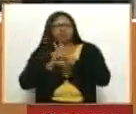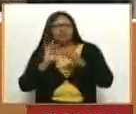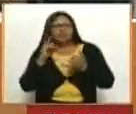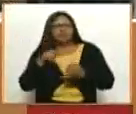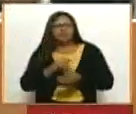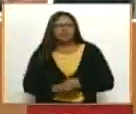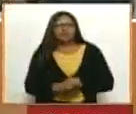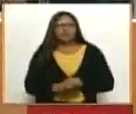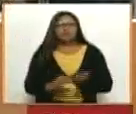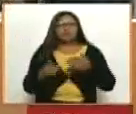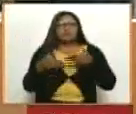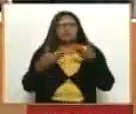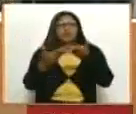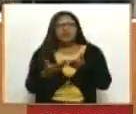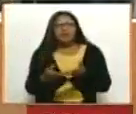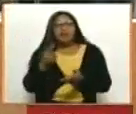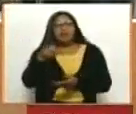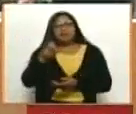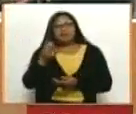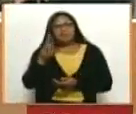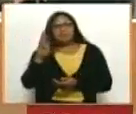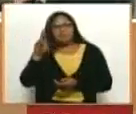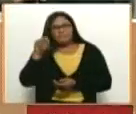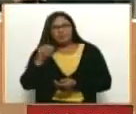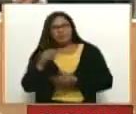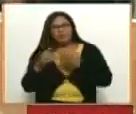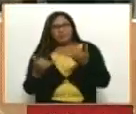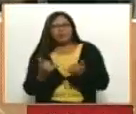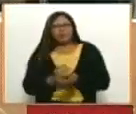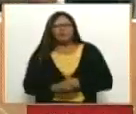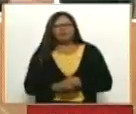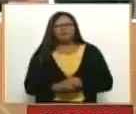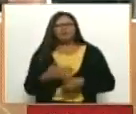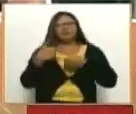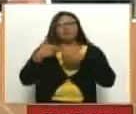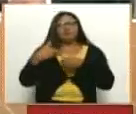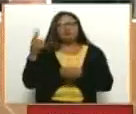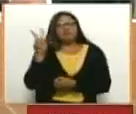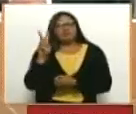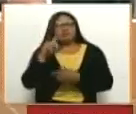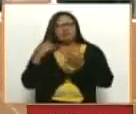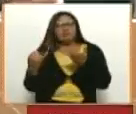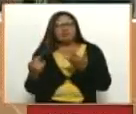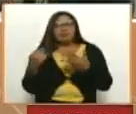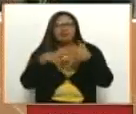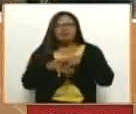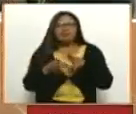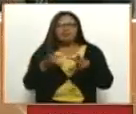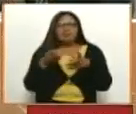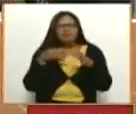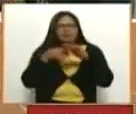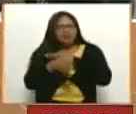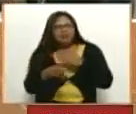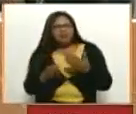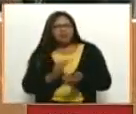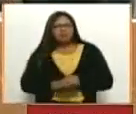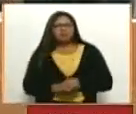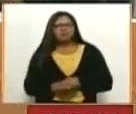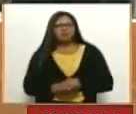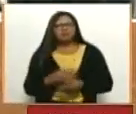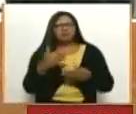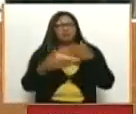la licencia que se le da a Chevron para permitir la explotación de petróleo venezolano, que ha permitido algunos ingresos. Esos son